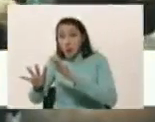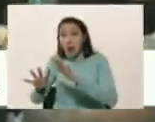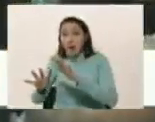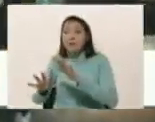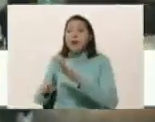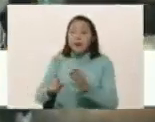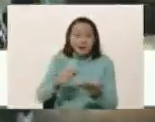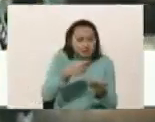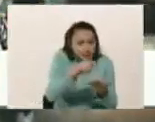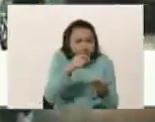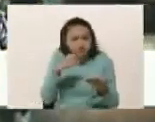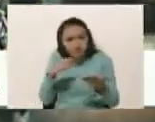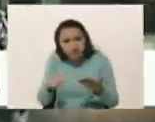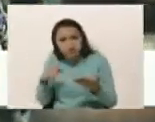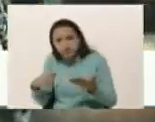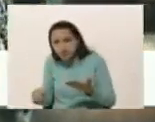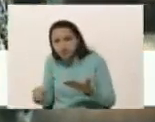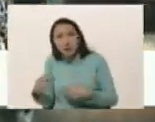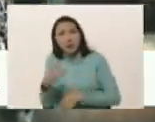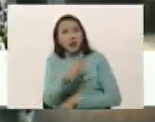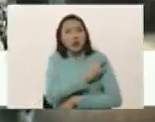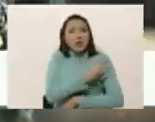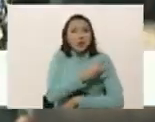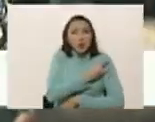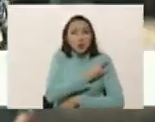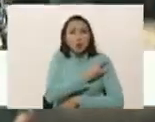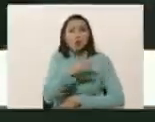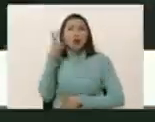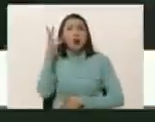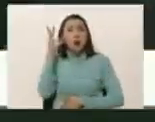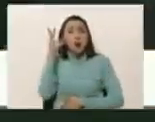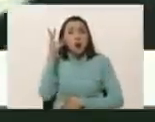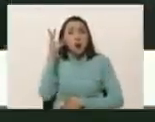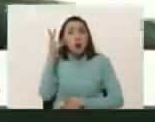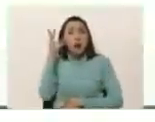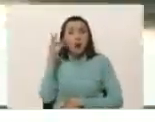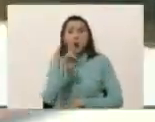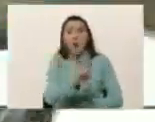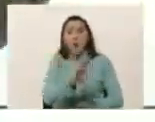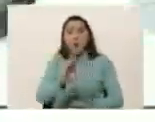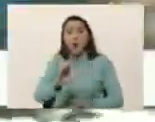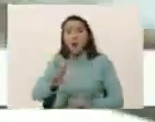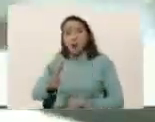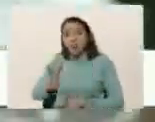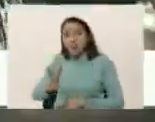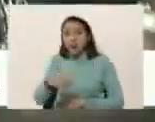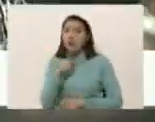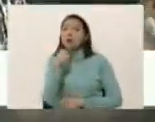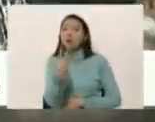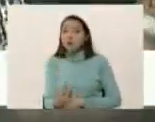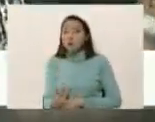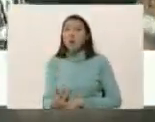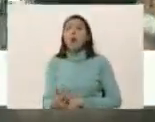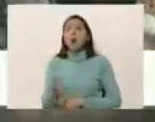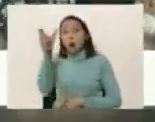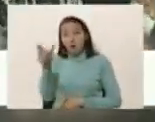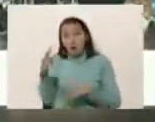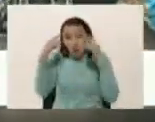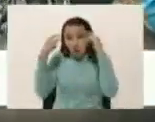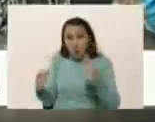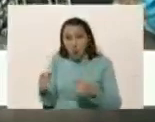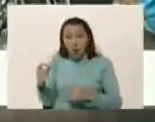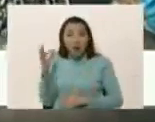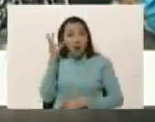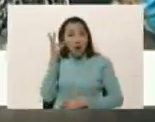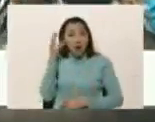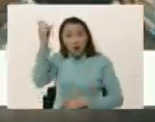que es el centro de estudios de la mujer de la universidad central en la voz experta de jocón de espina que también